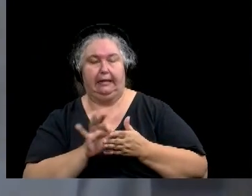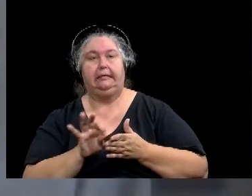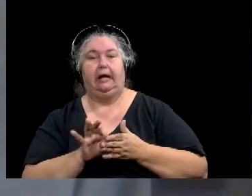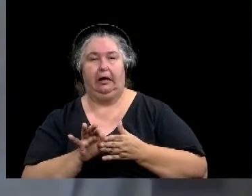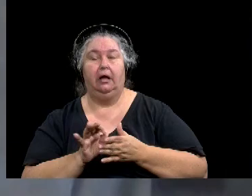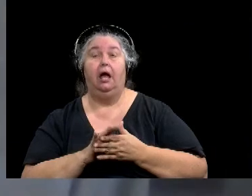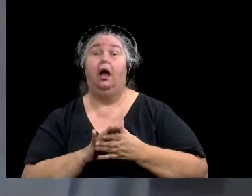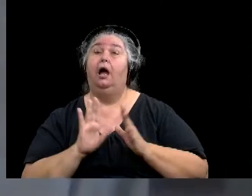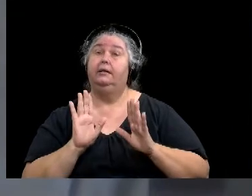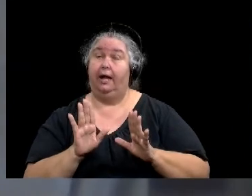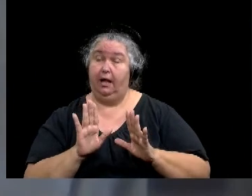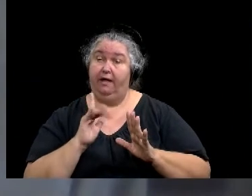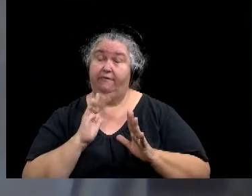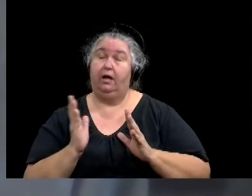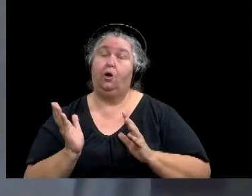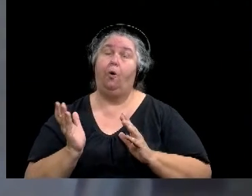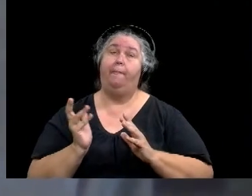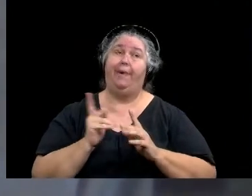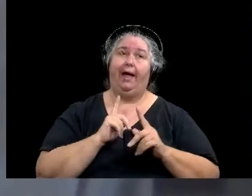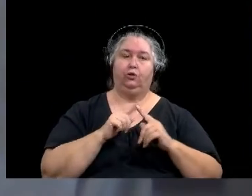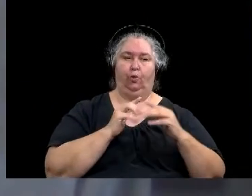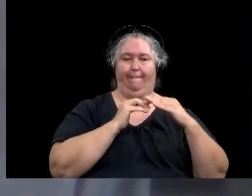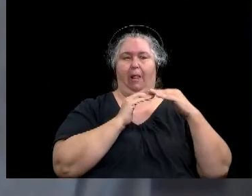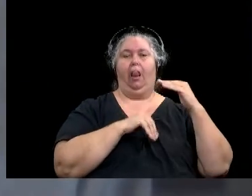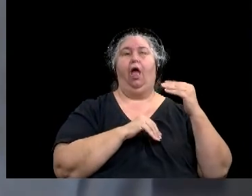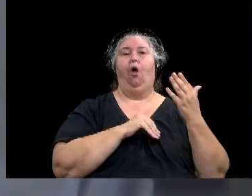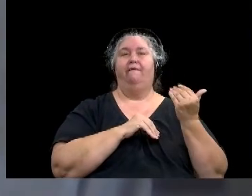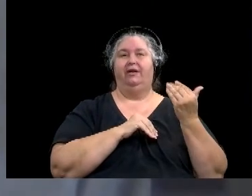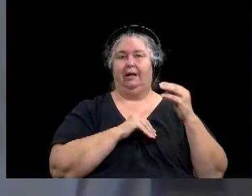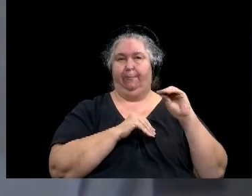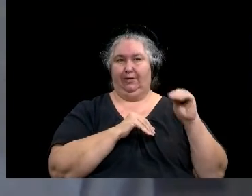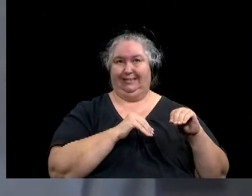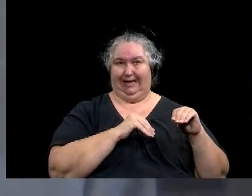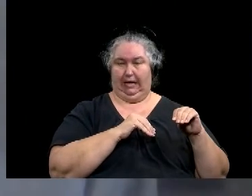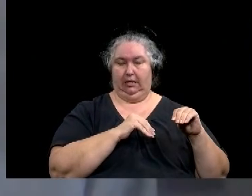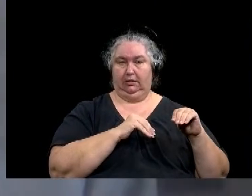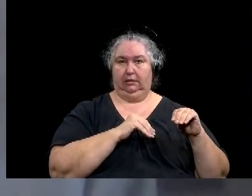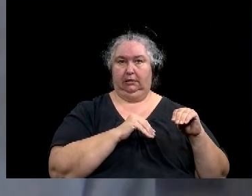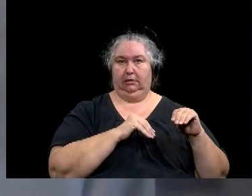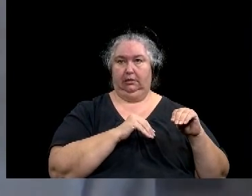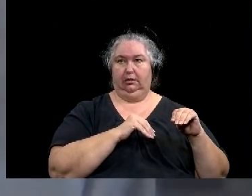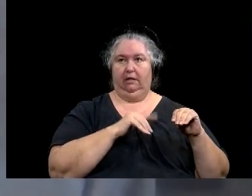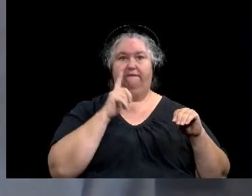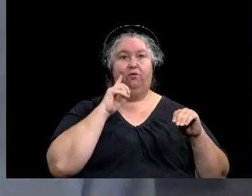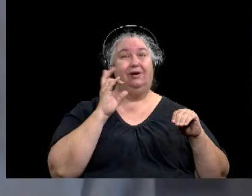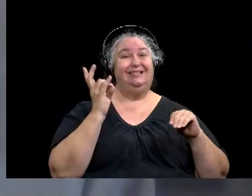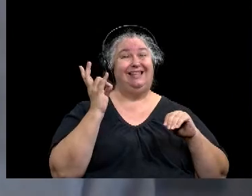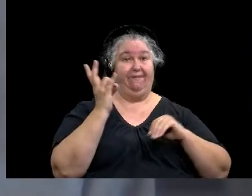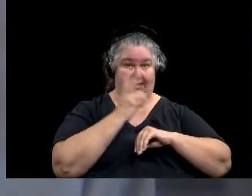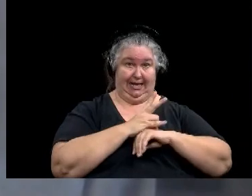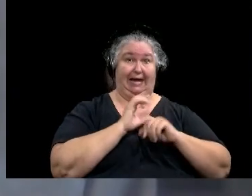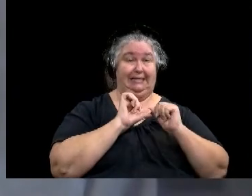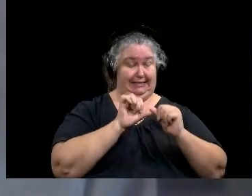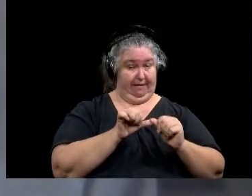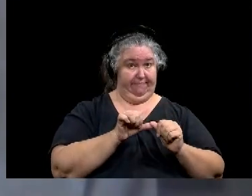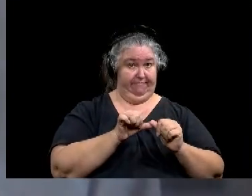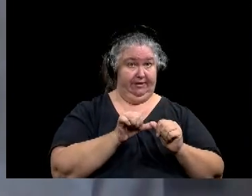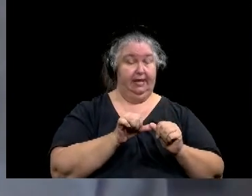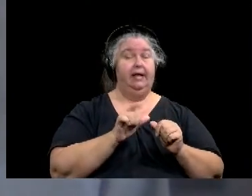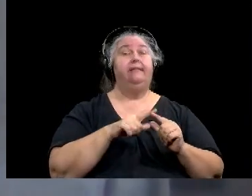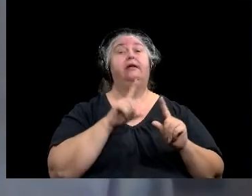si se retorna y era mejor menos de 15 por ciento de siete días consecutivos